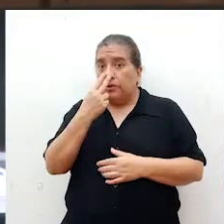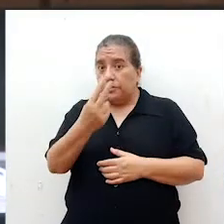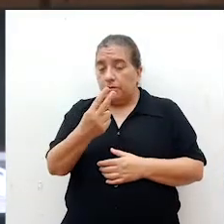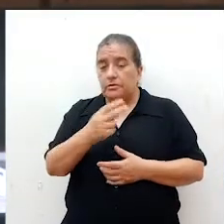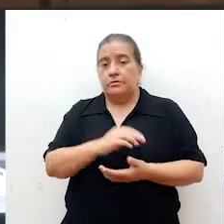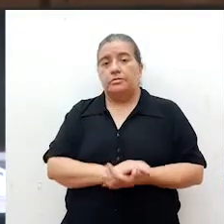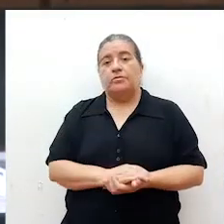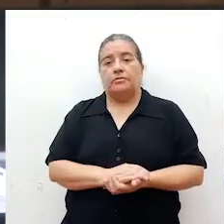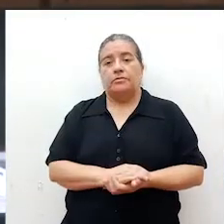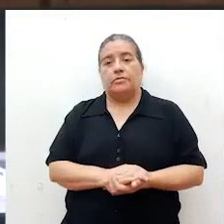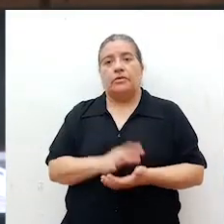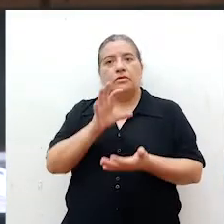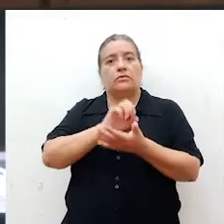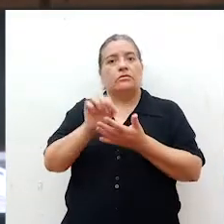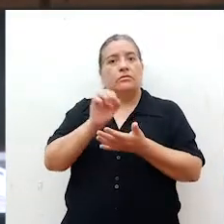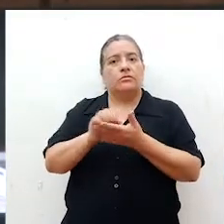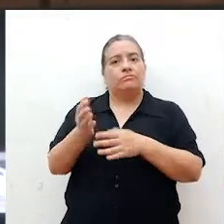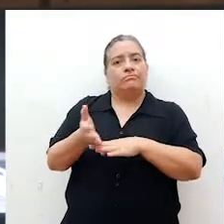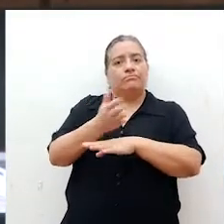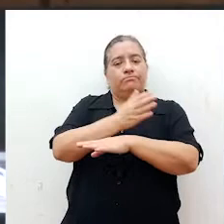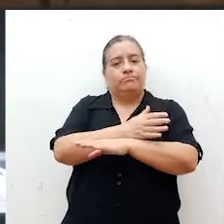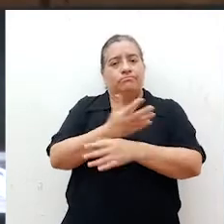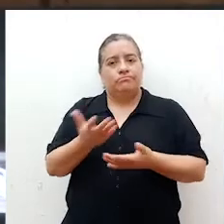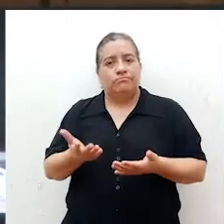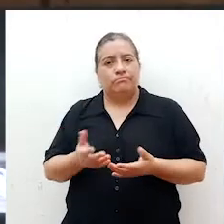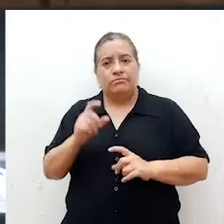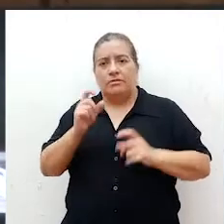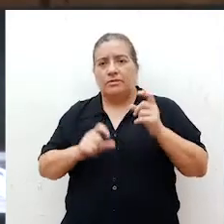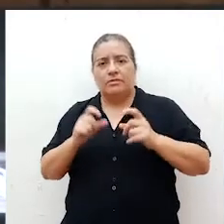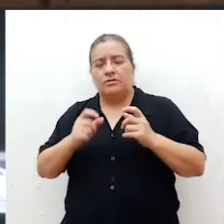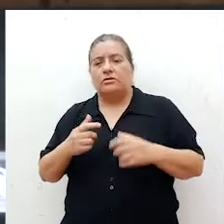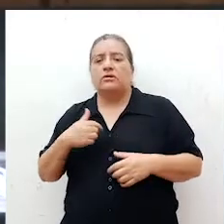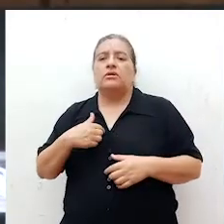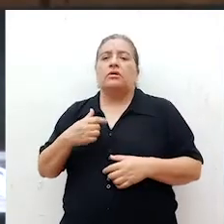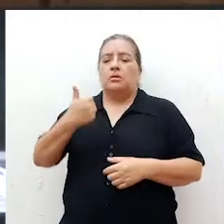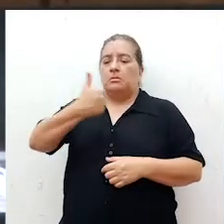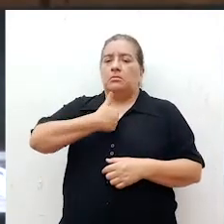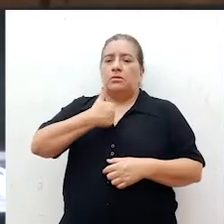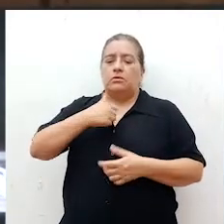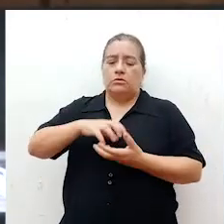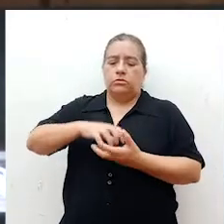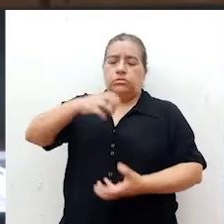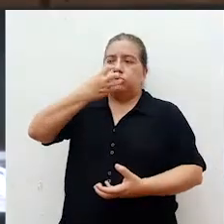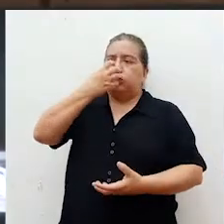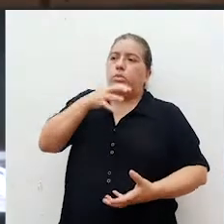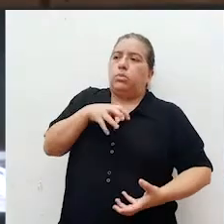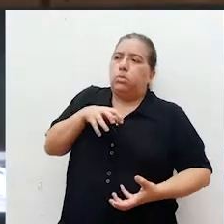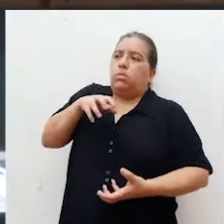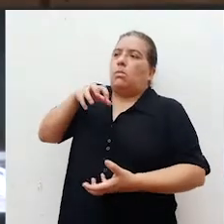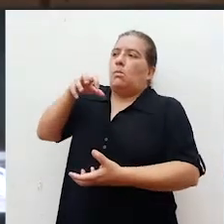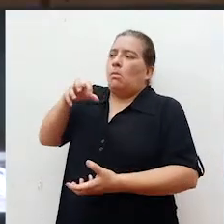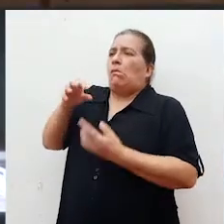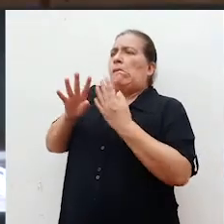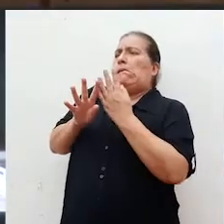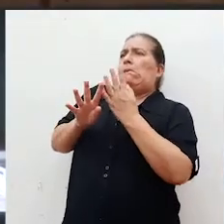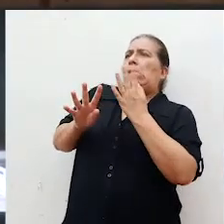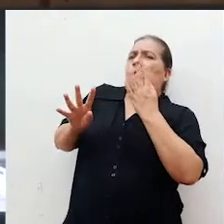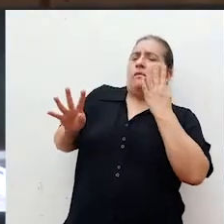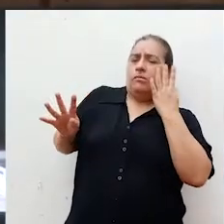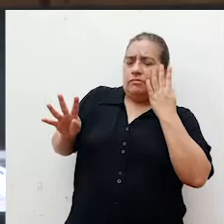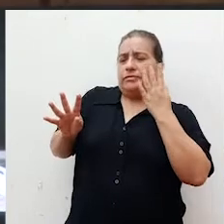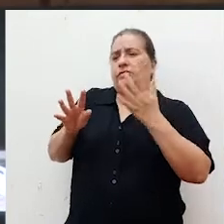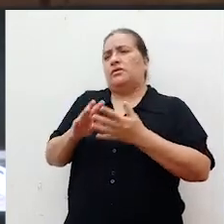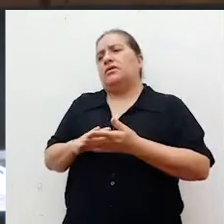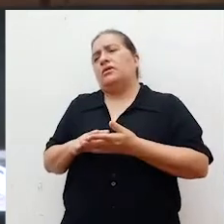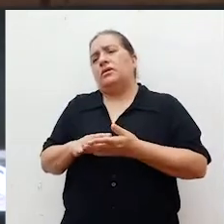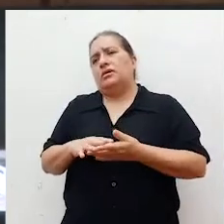tanto, la situación que se dio fue la que vimos nosotros en esos meses, donde cada uno tenía que llevar su balón de oxígeno,